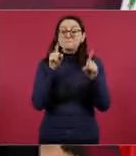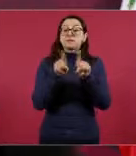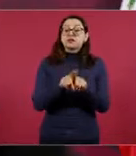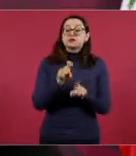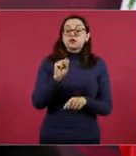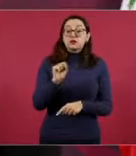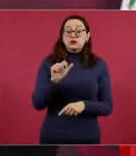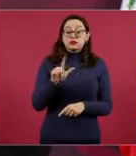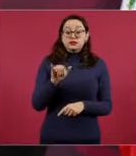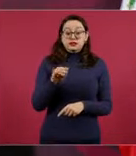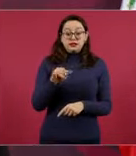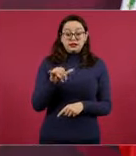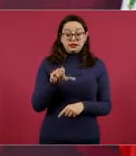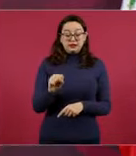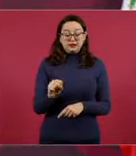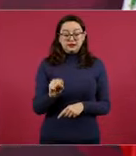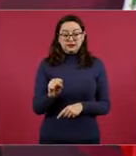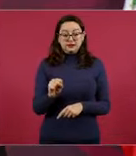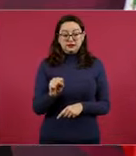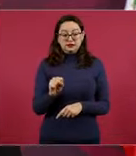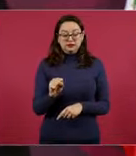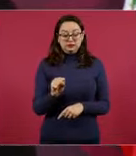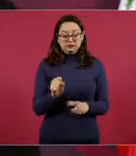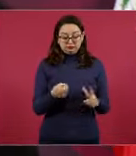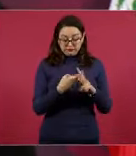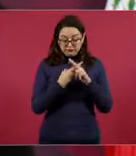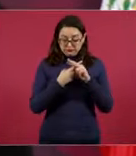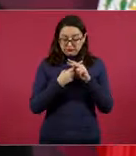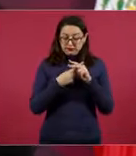antes, que es el padre de la